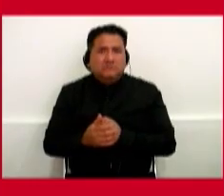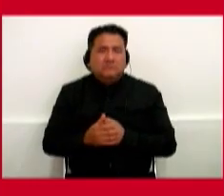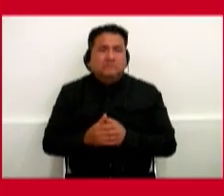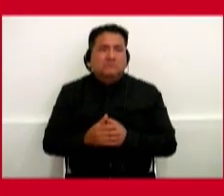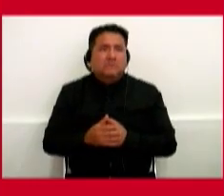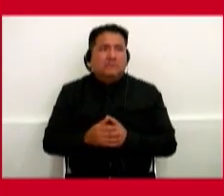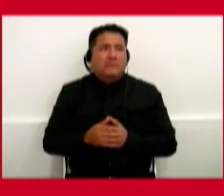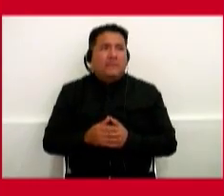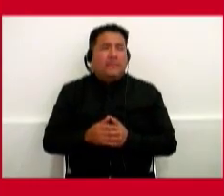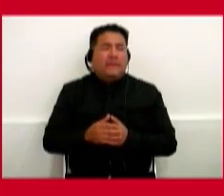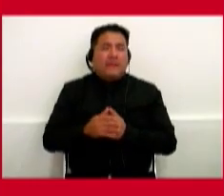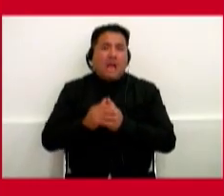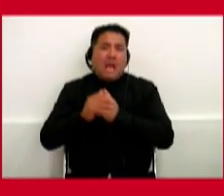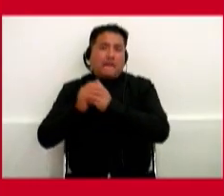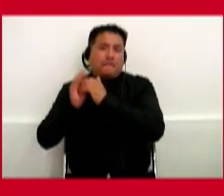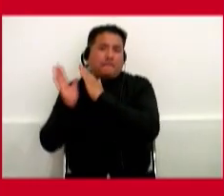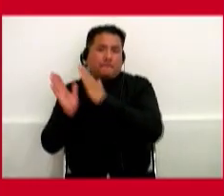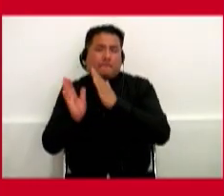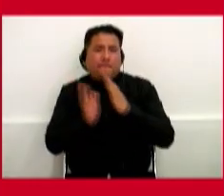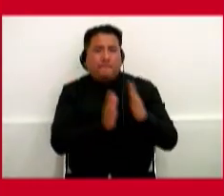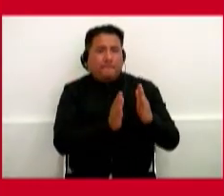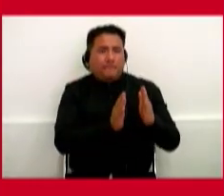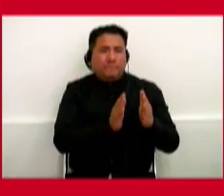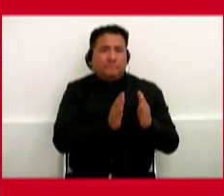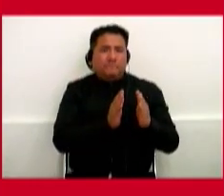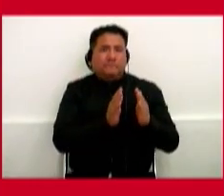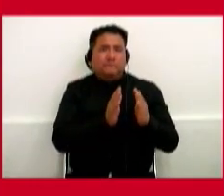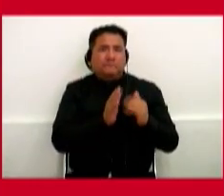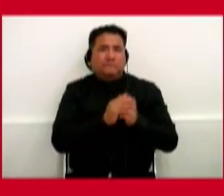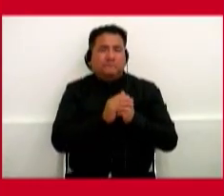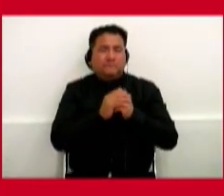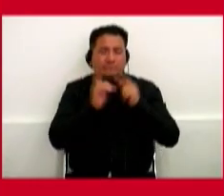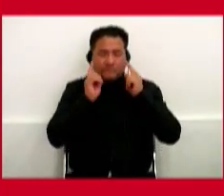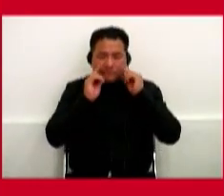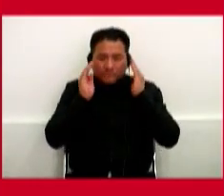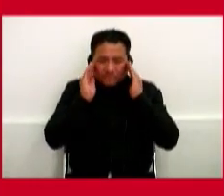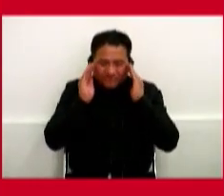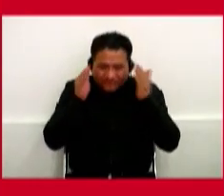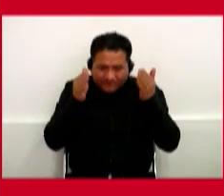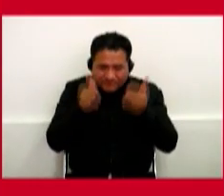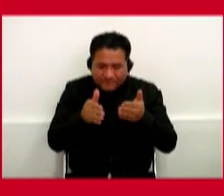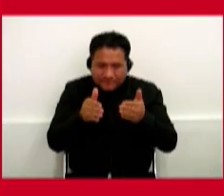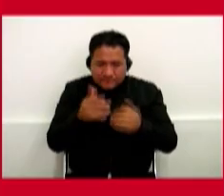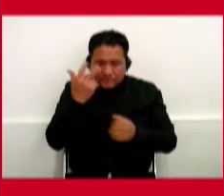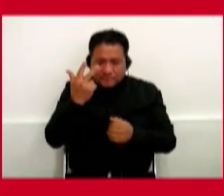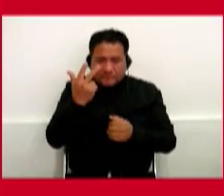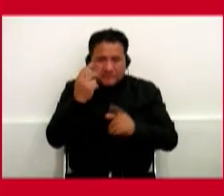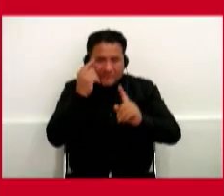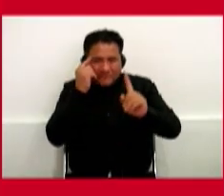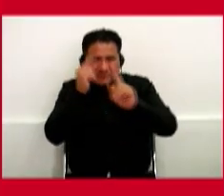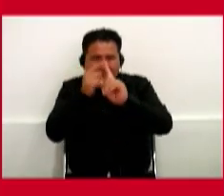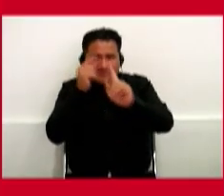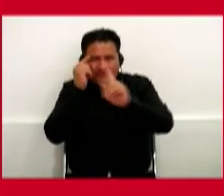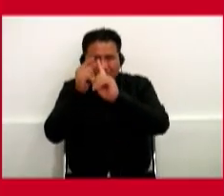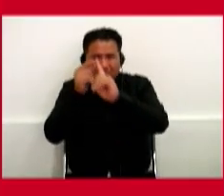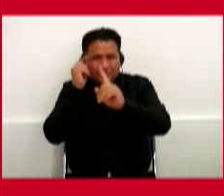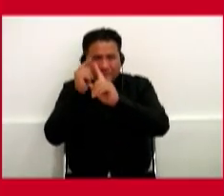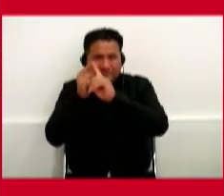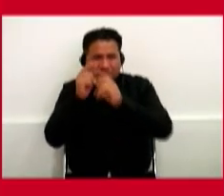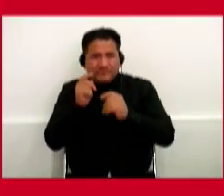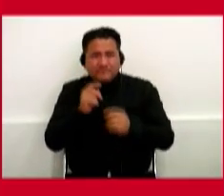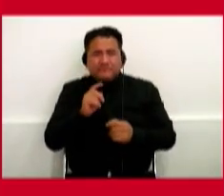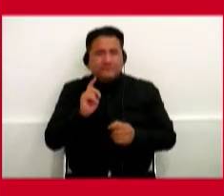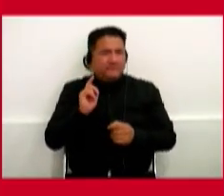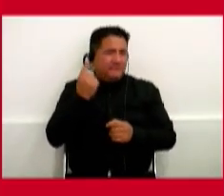El proyecto se centra en 3 factores principales o 3 objetivos principales, que es la